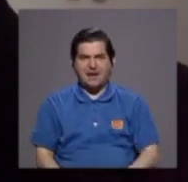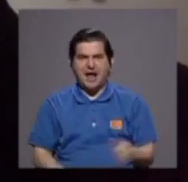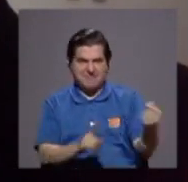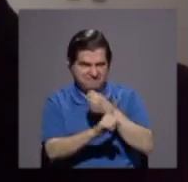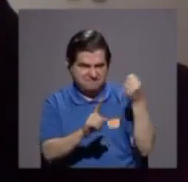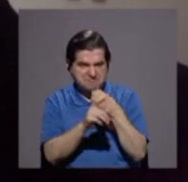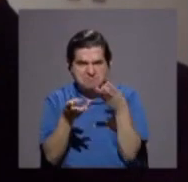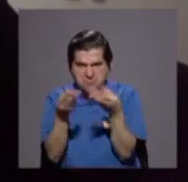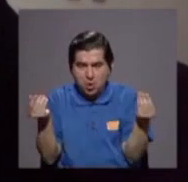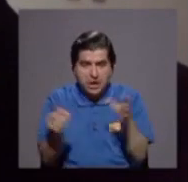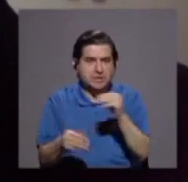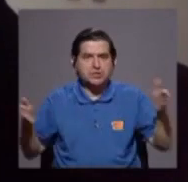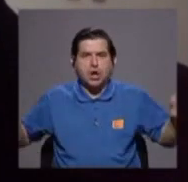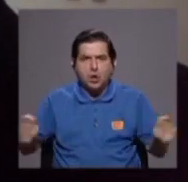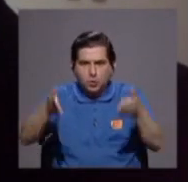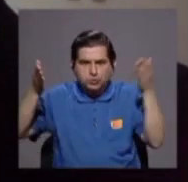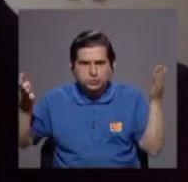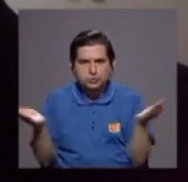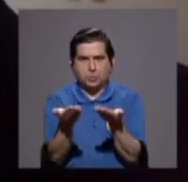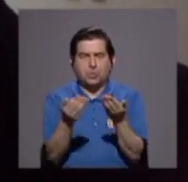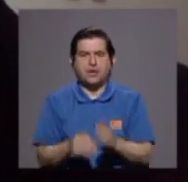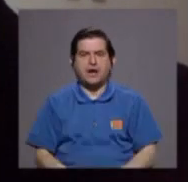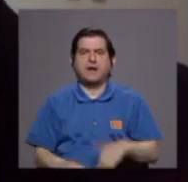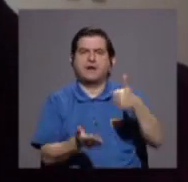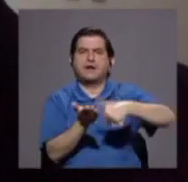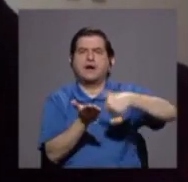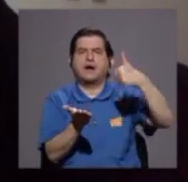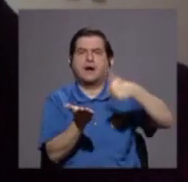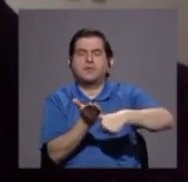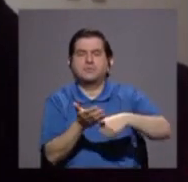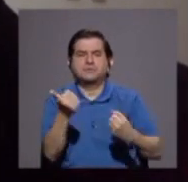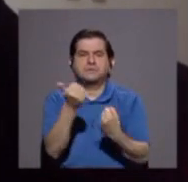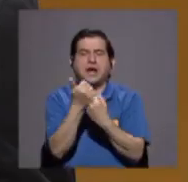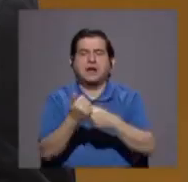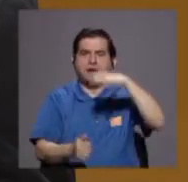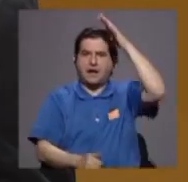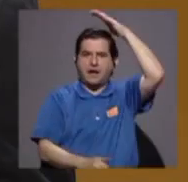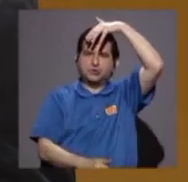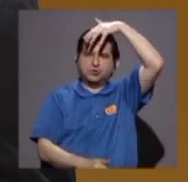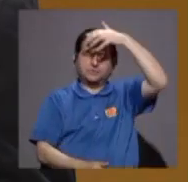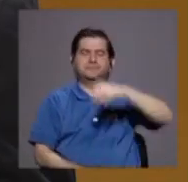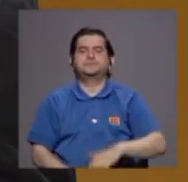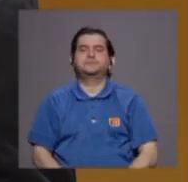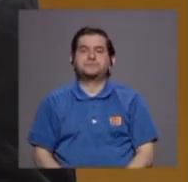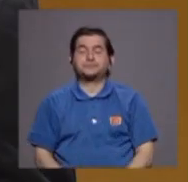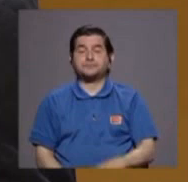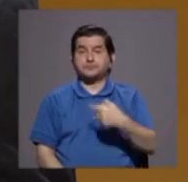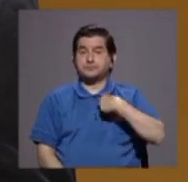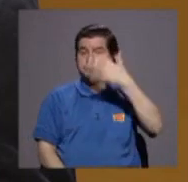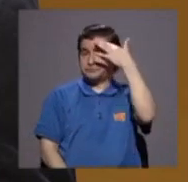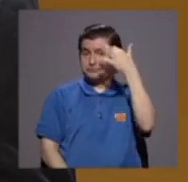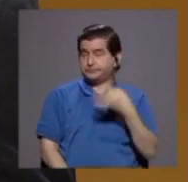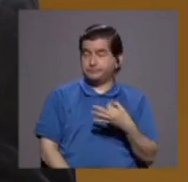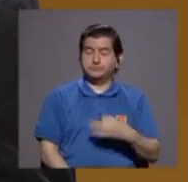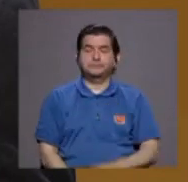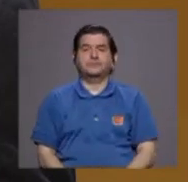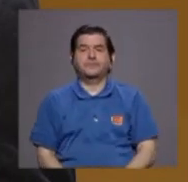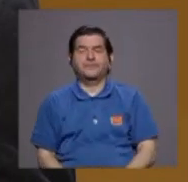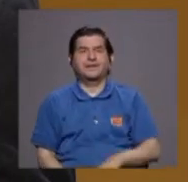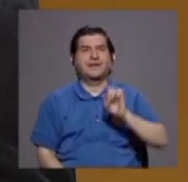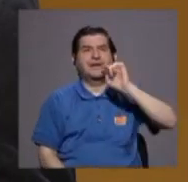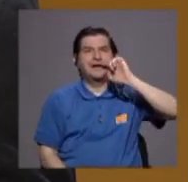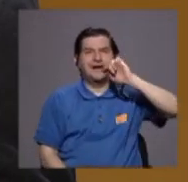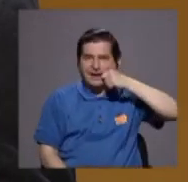que los incentivara todavía más a votar por Trump. Ahora, yo considero que la